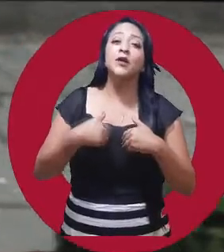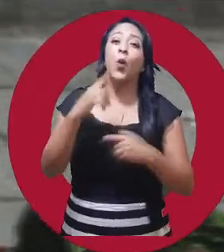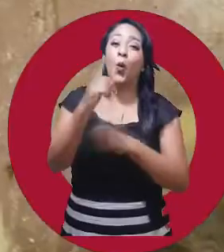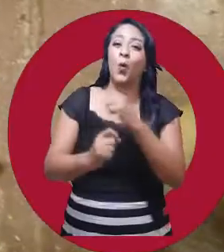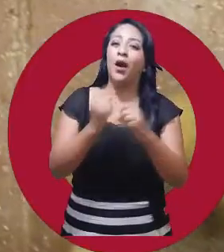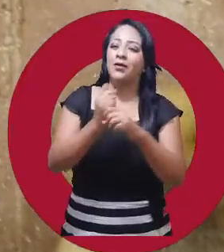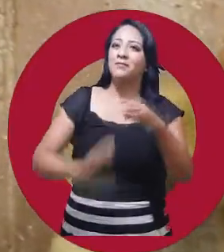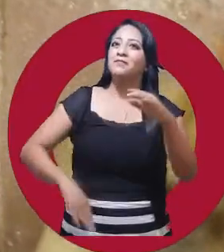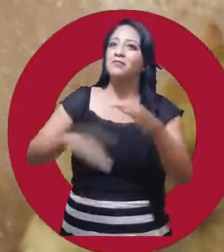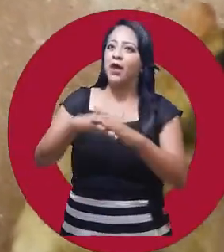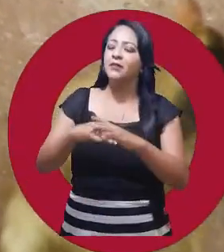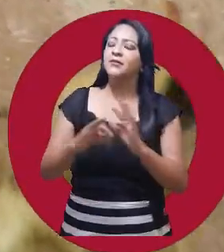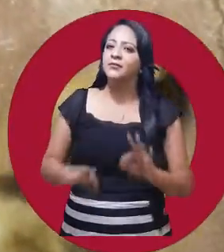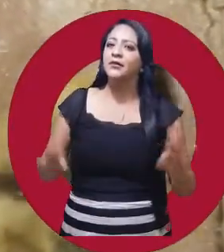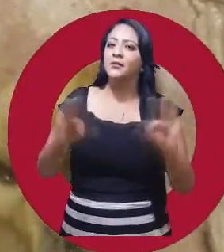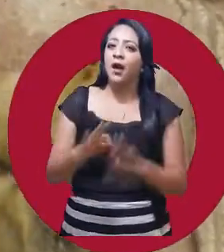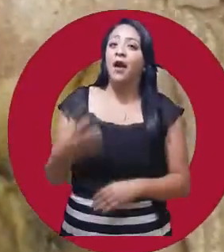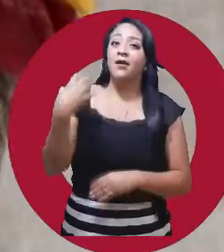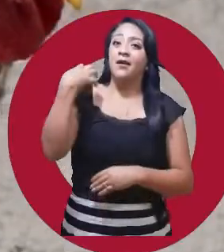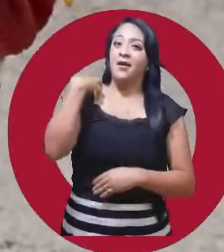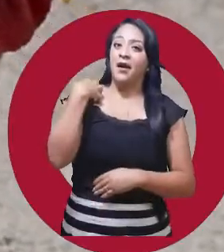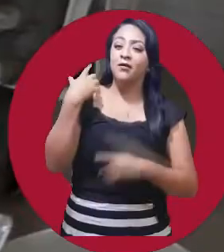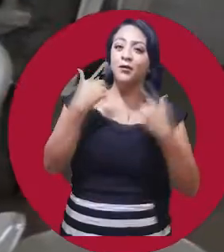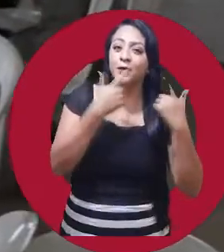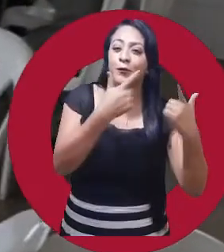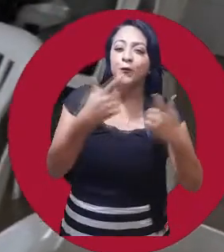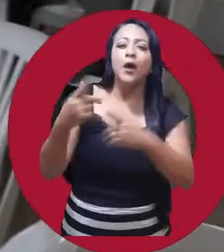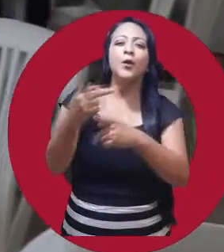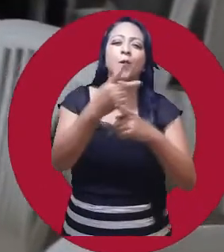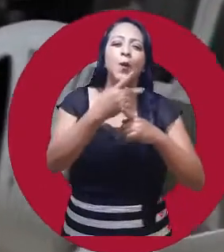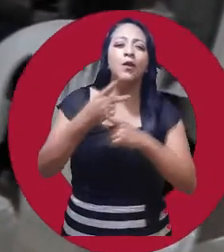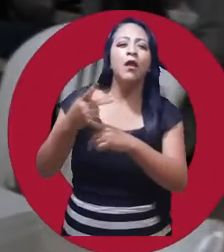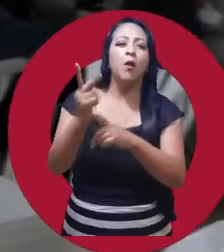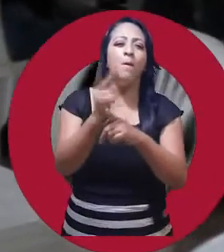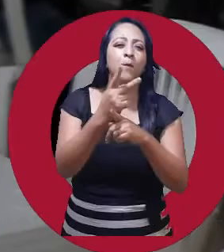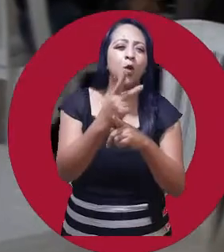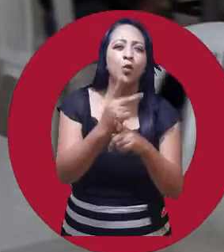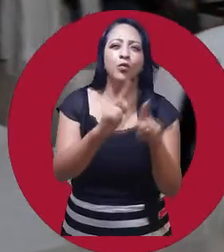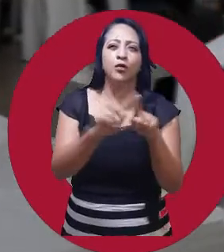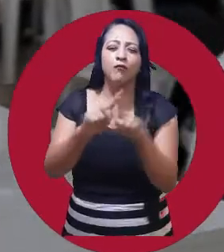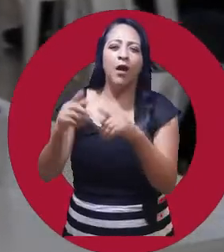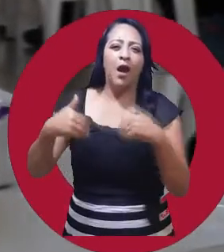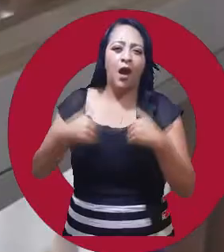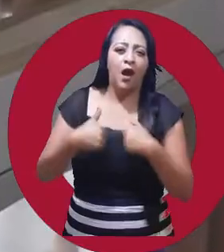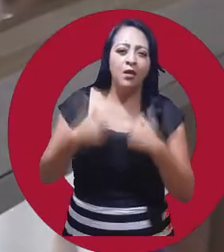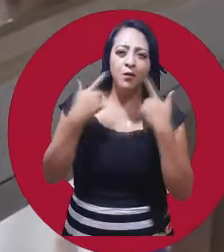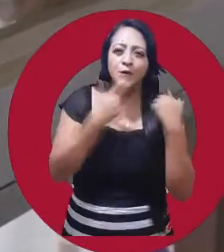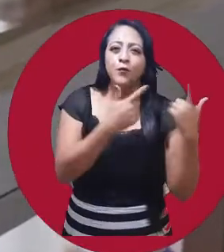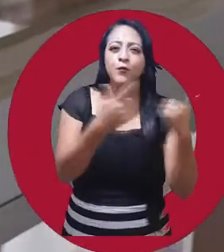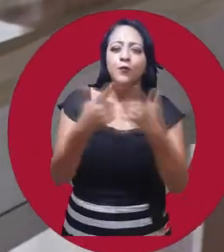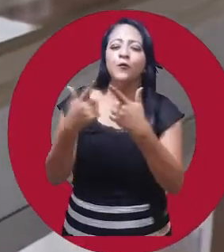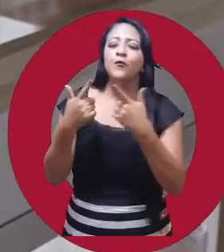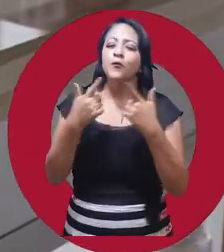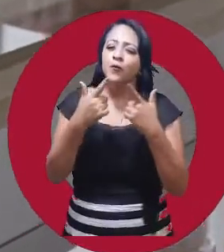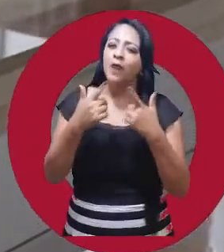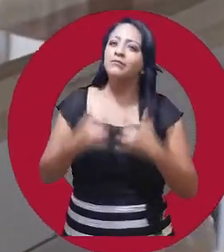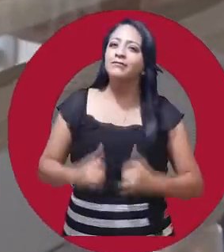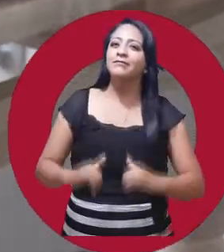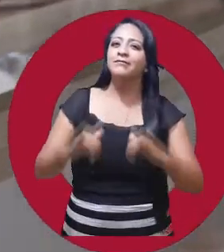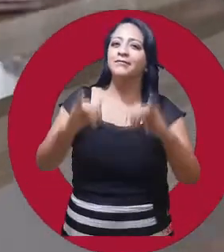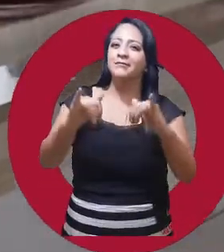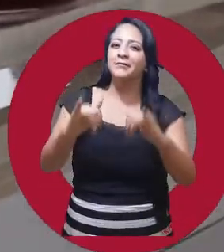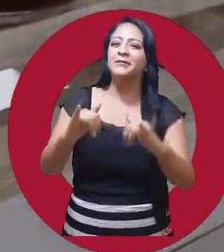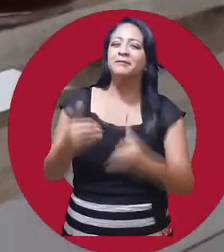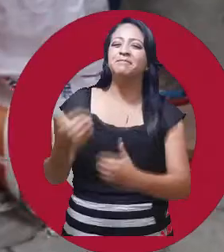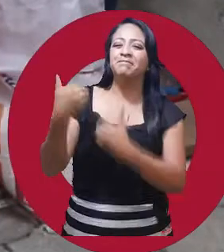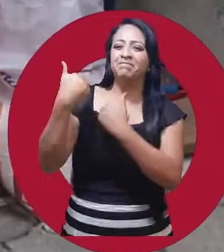por un año, no escatima esfuerzo para garantizar la calidad e inocuidad de los productos primarios, contribuyendo al incremento sostenido de la productividad y